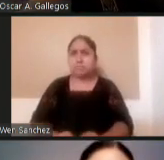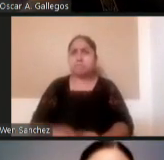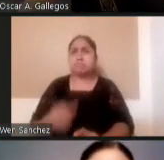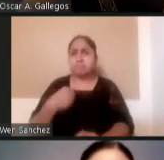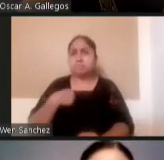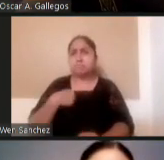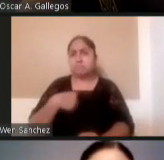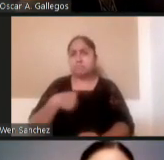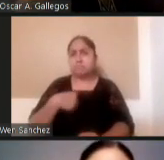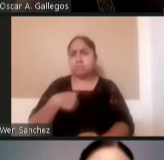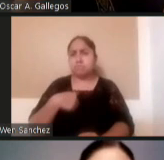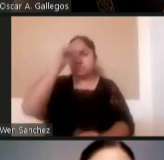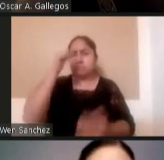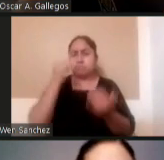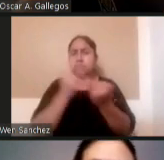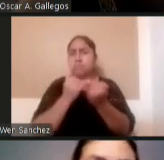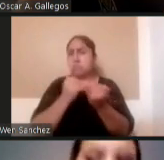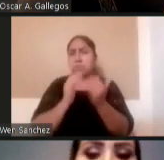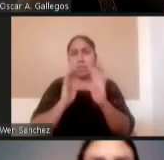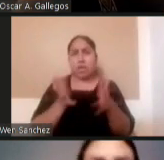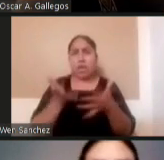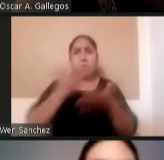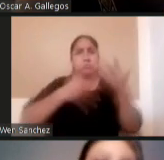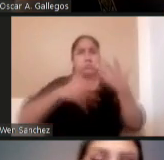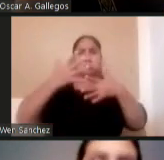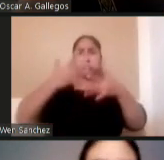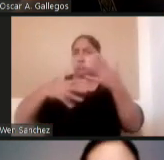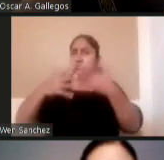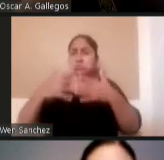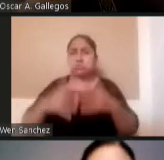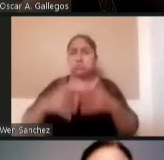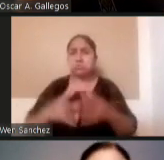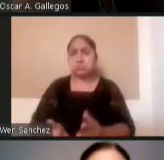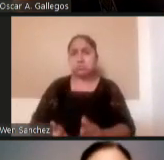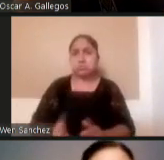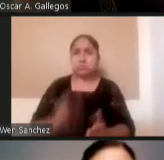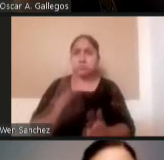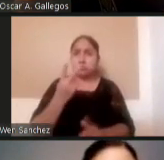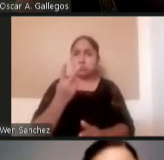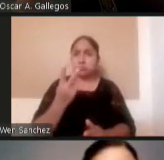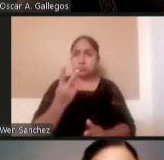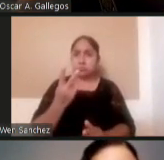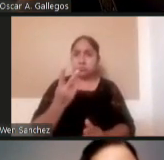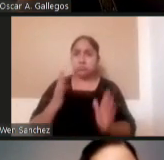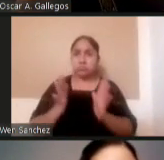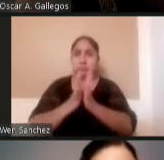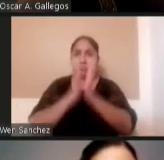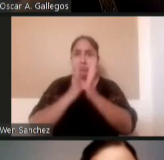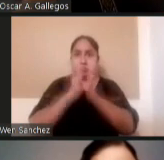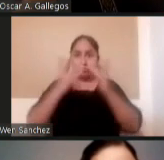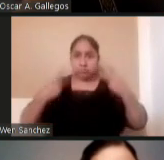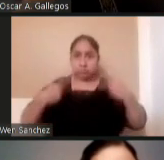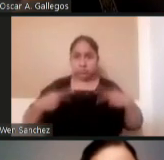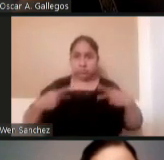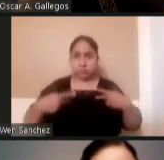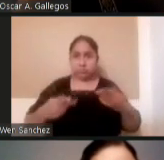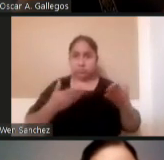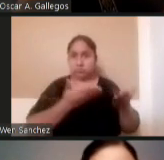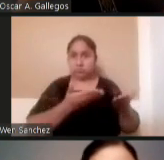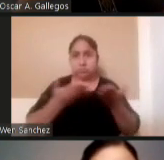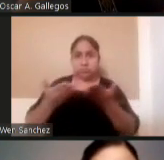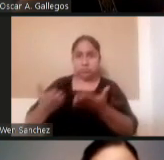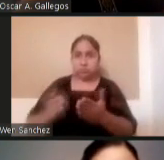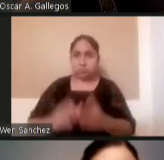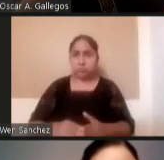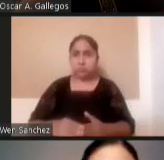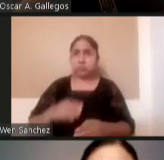está suficientemente discutido. Tenemos 2 participaciones ciudadanas. Vamos a pedirle a el